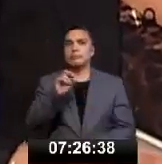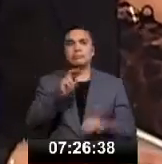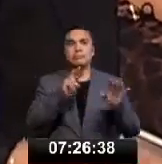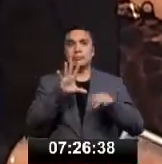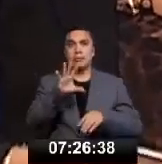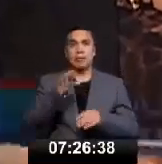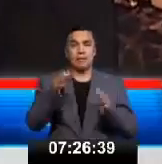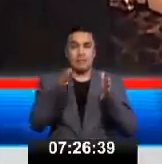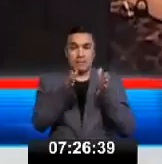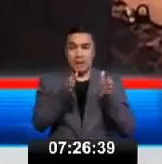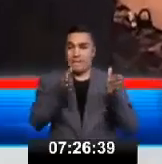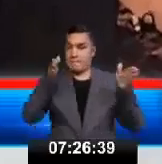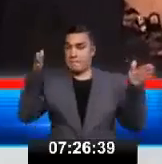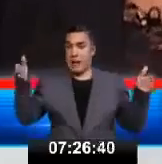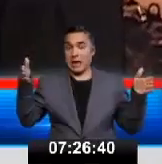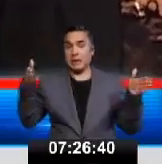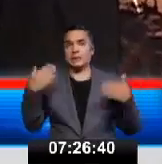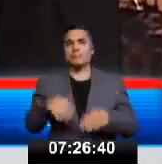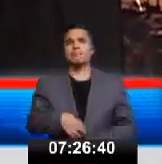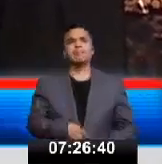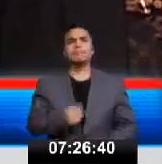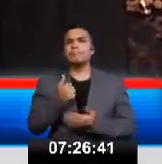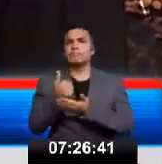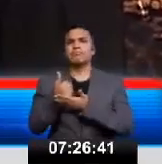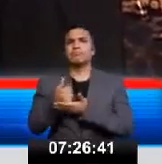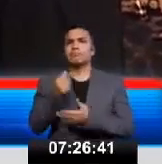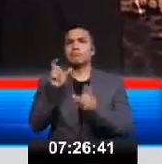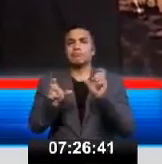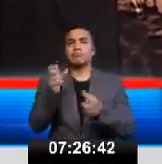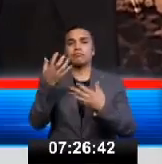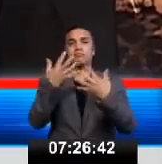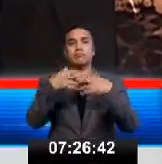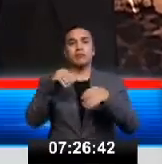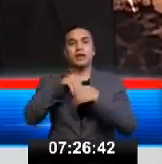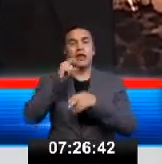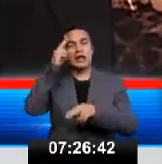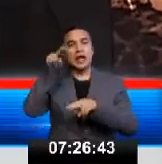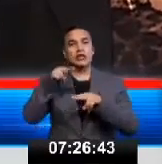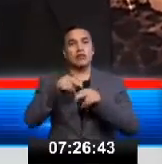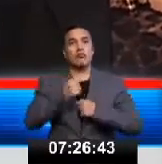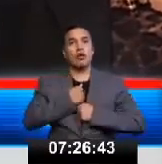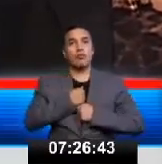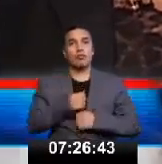y 75 pulgadas. Sostiene que beneficiará a los fabricantes nacionales.